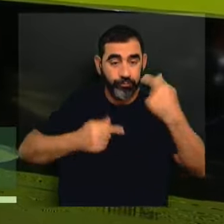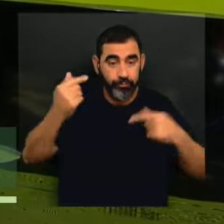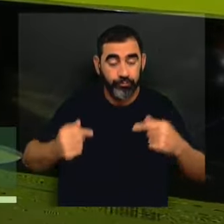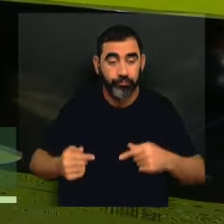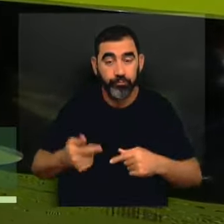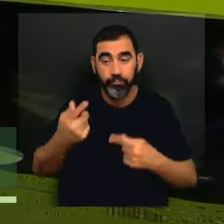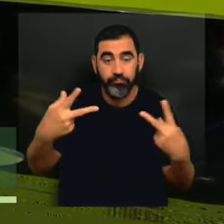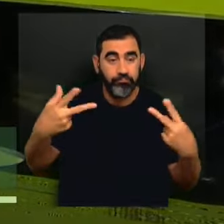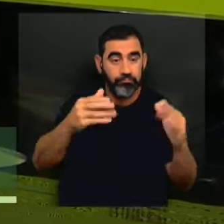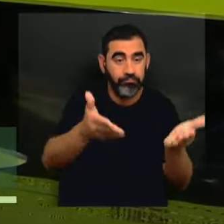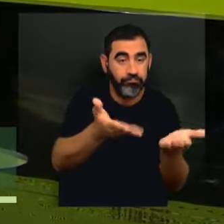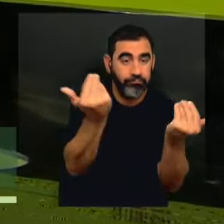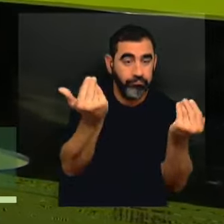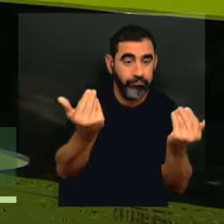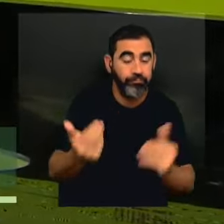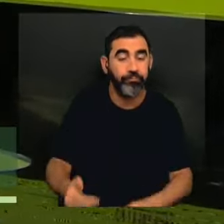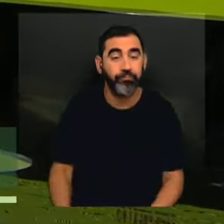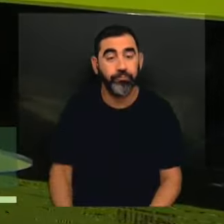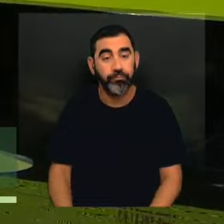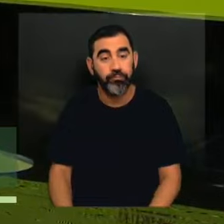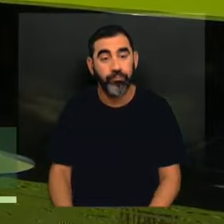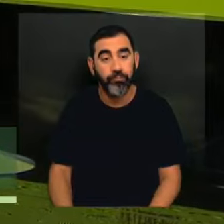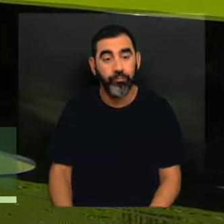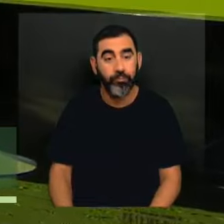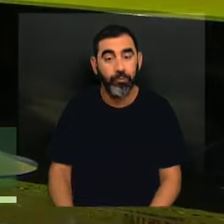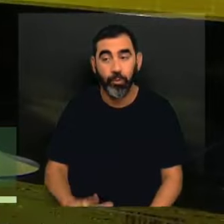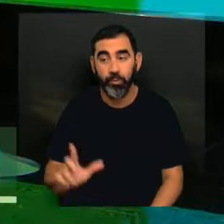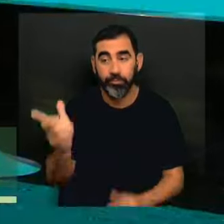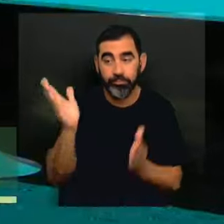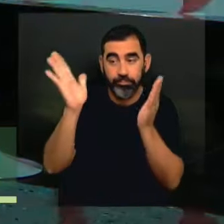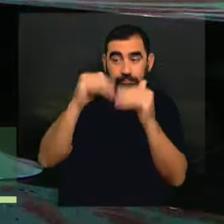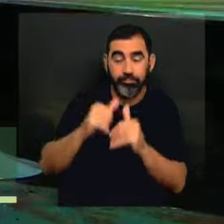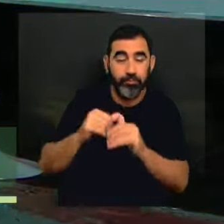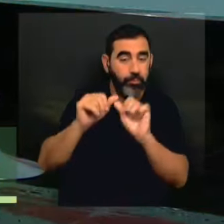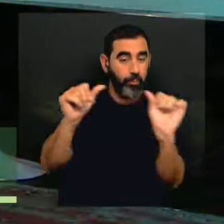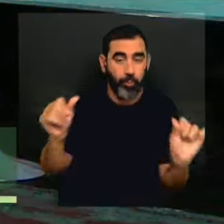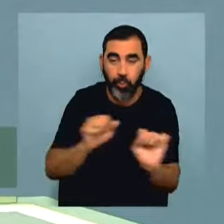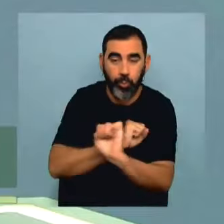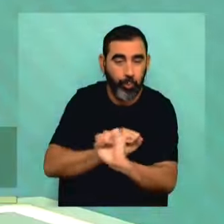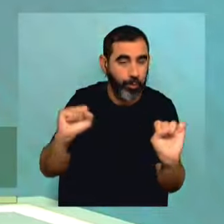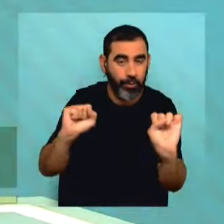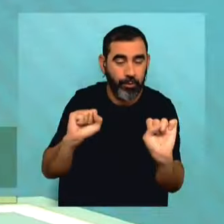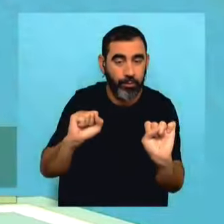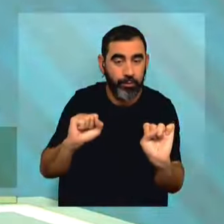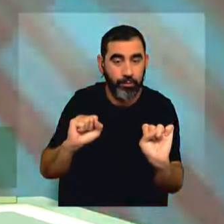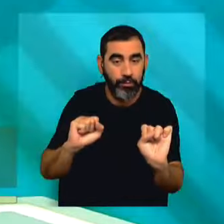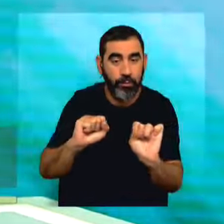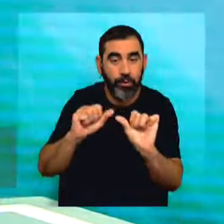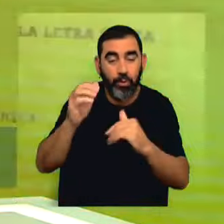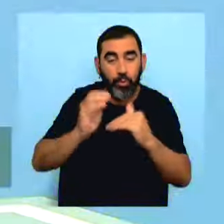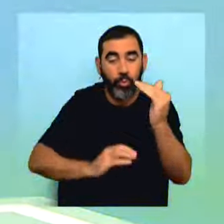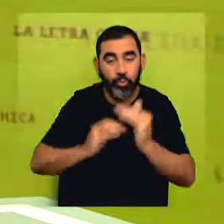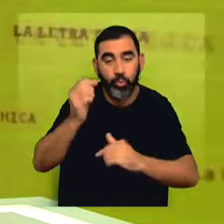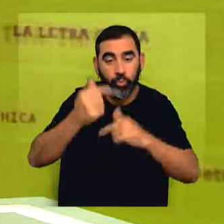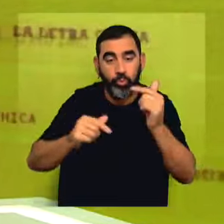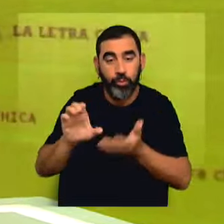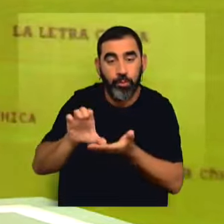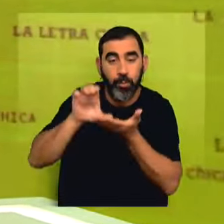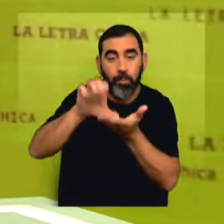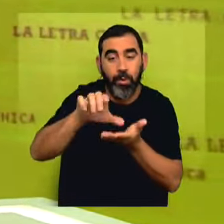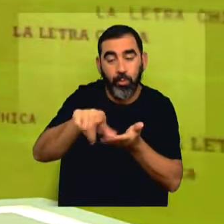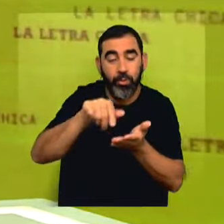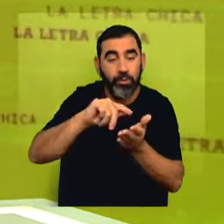quedó desmantelado este y por lo tanto no hubo la posibilidad de llevar adelante eh ese esa serie de de obras financiadas por ese